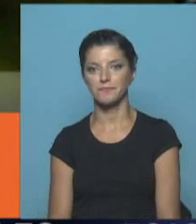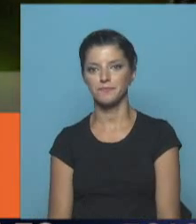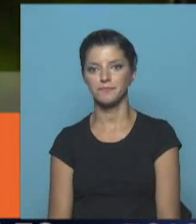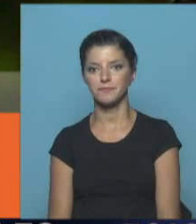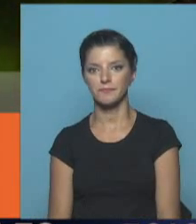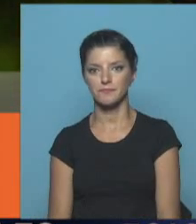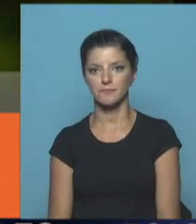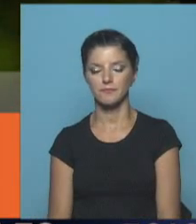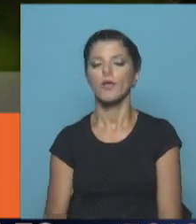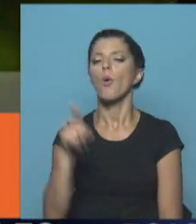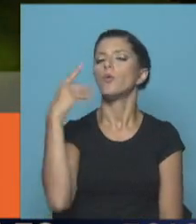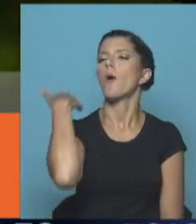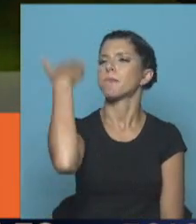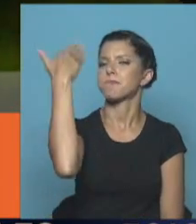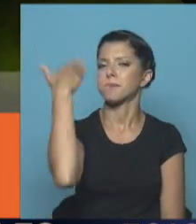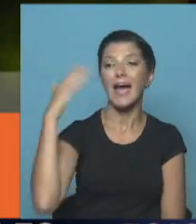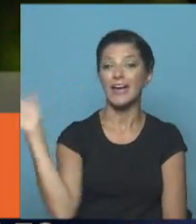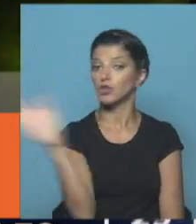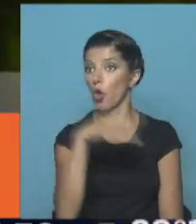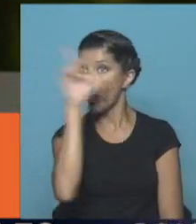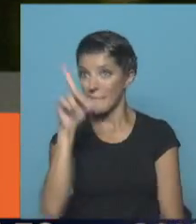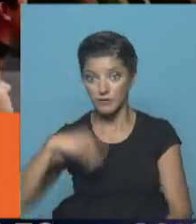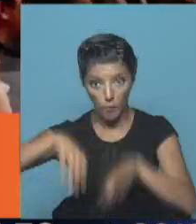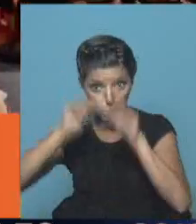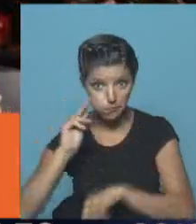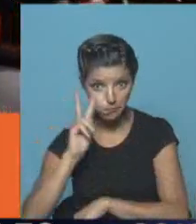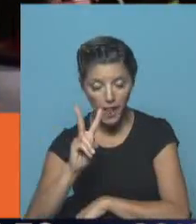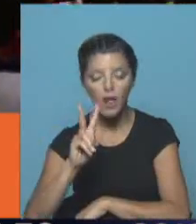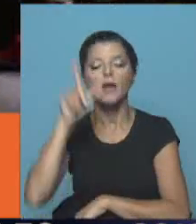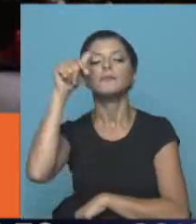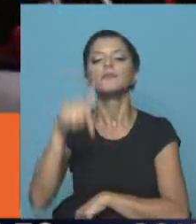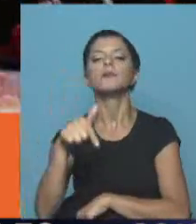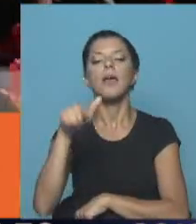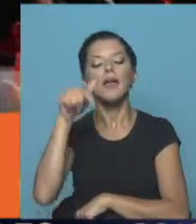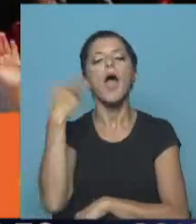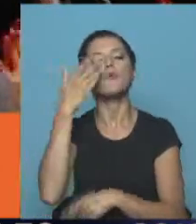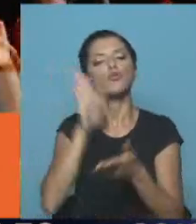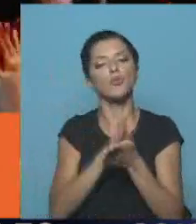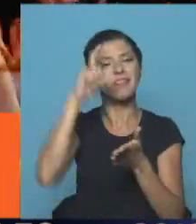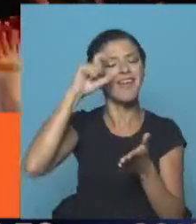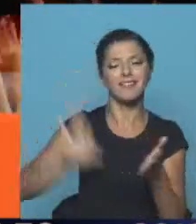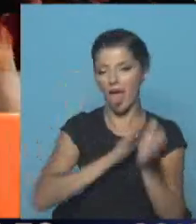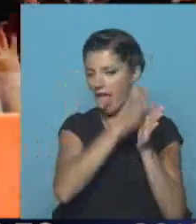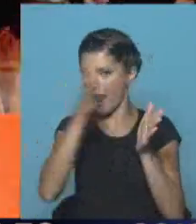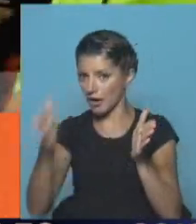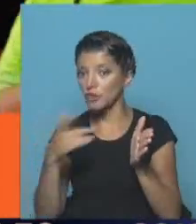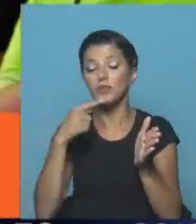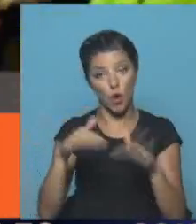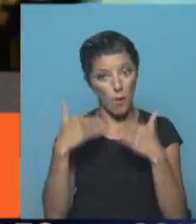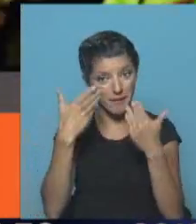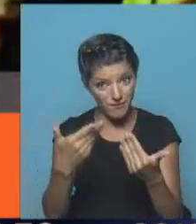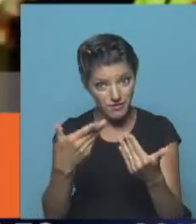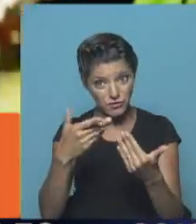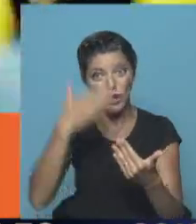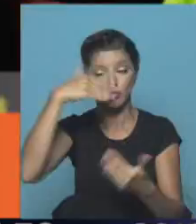En un discurso transmitido a todo el país, el jefe de Estado realizó un balance de su gestión, asegurando que los beneficios alcanzados en